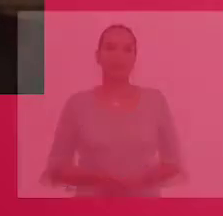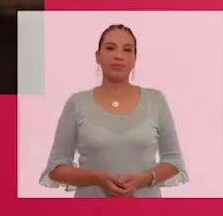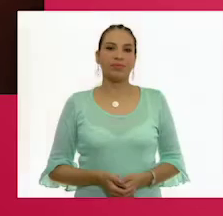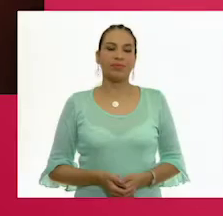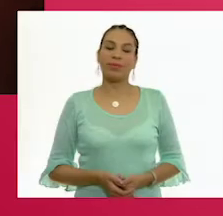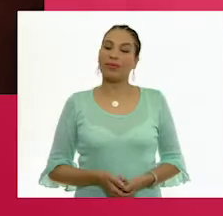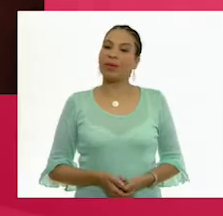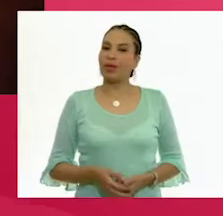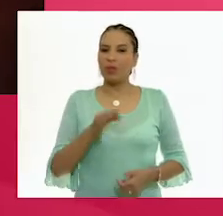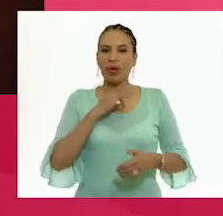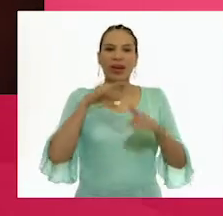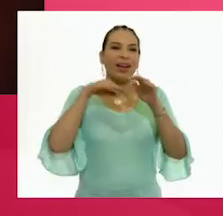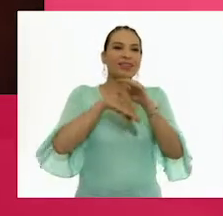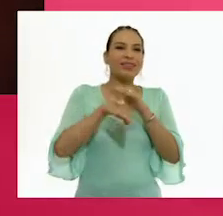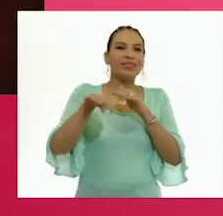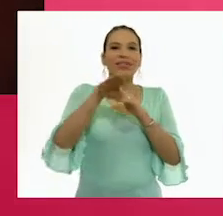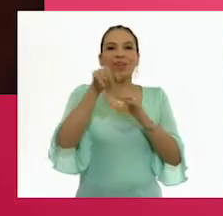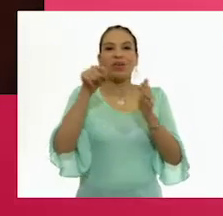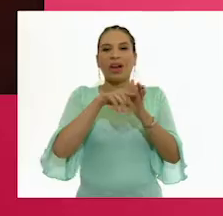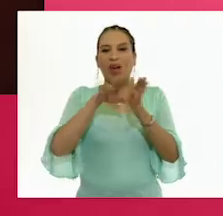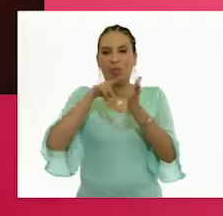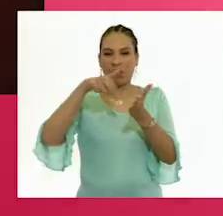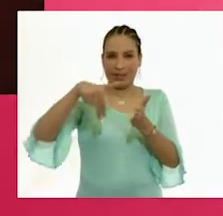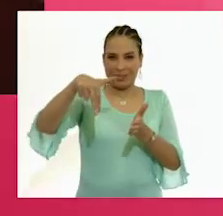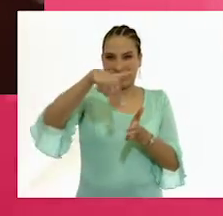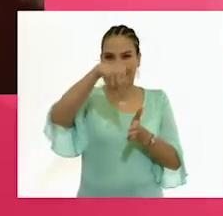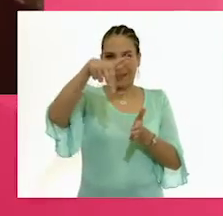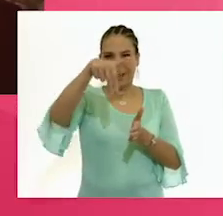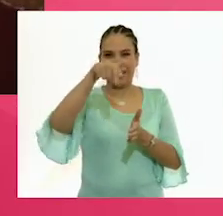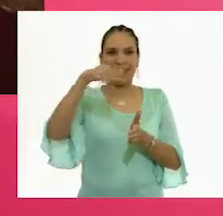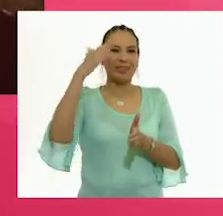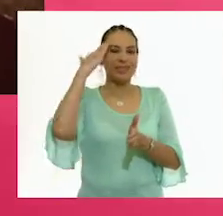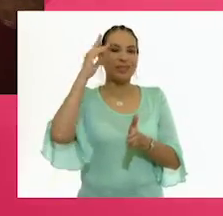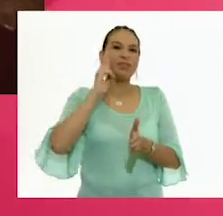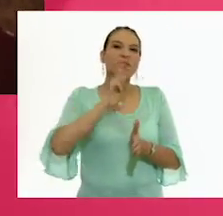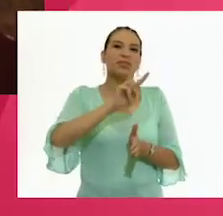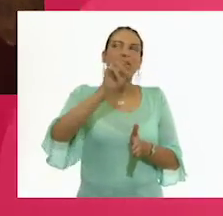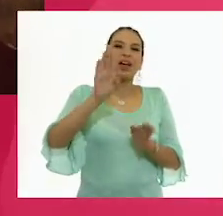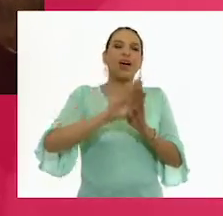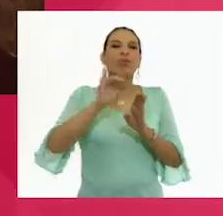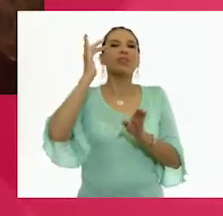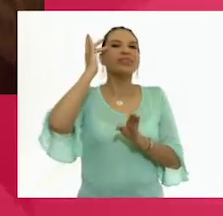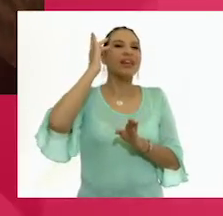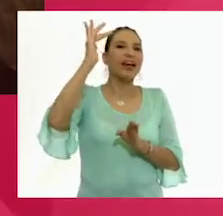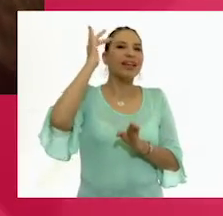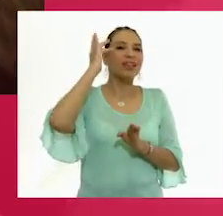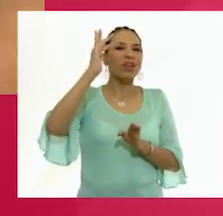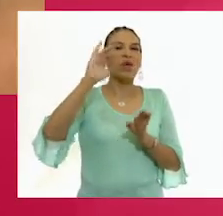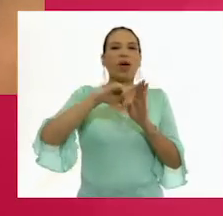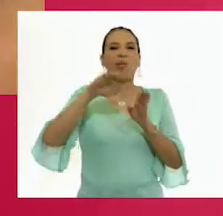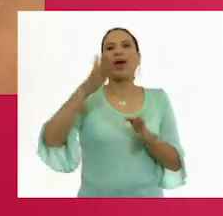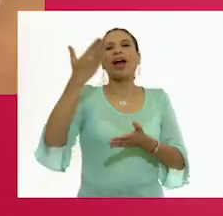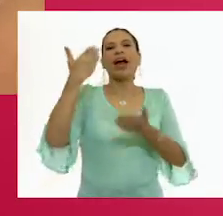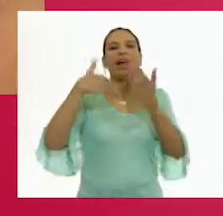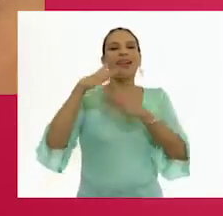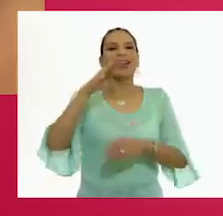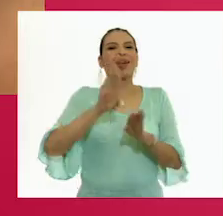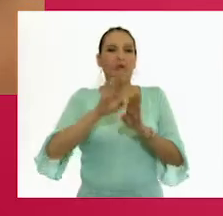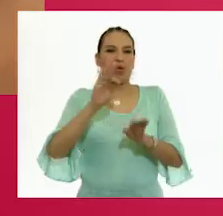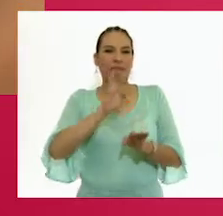Nos podemos introducir a lo que es el cubo de la escalera principal, en donde podemos apreciar a los santos varones o doctores de la fe católica, que